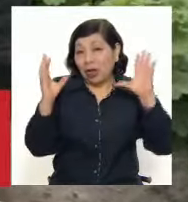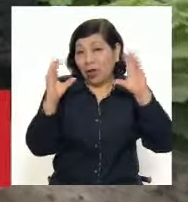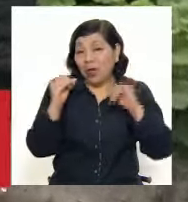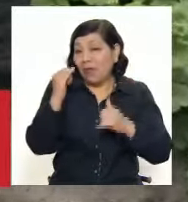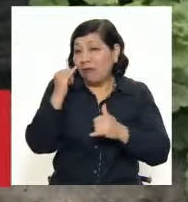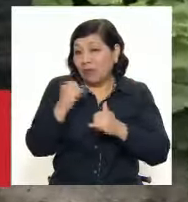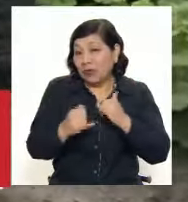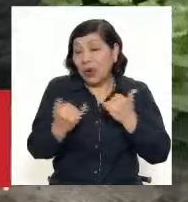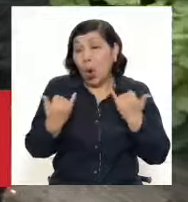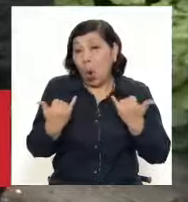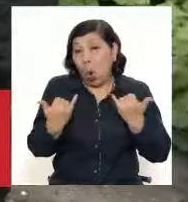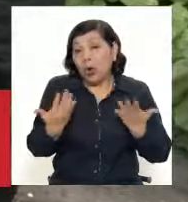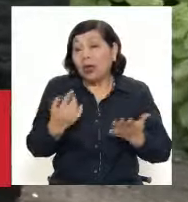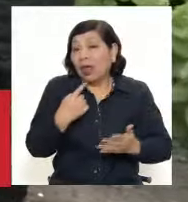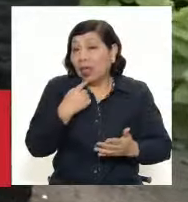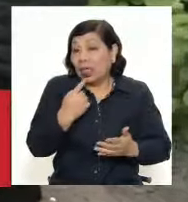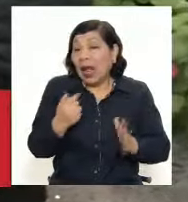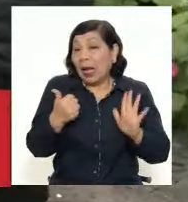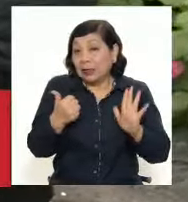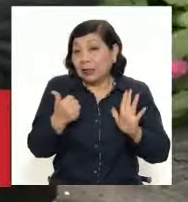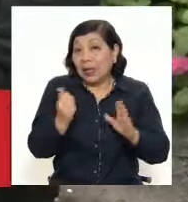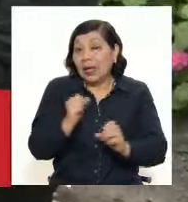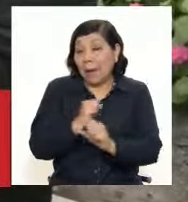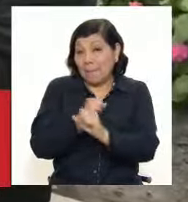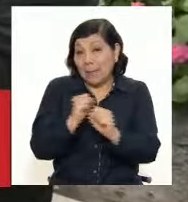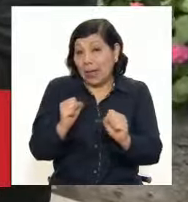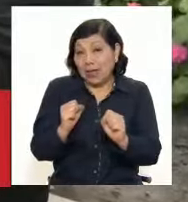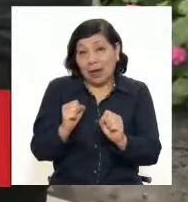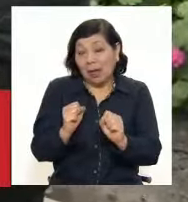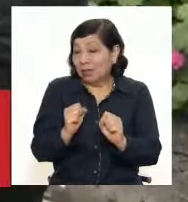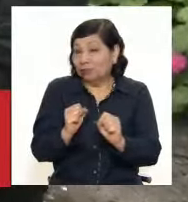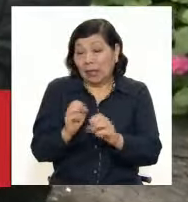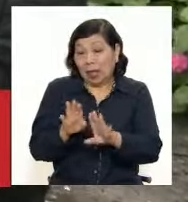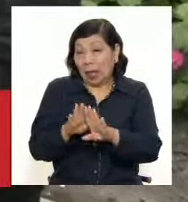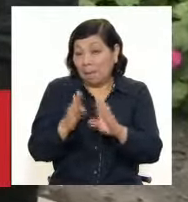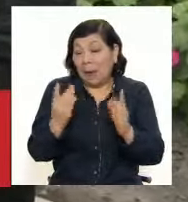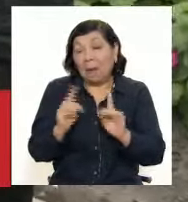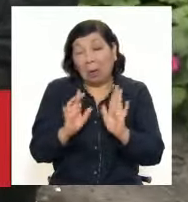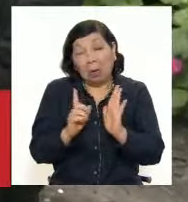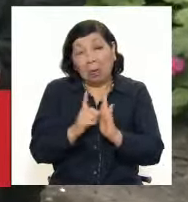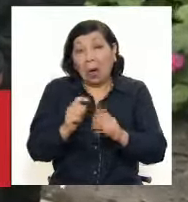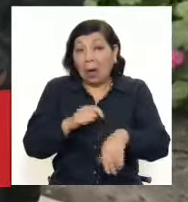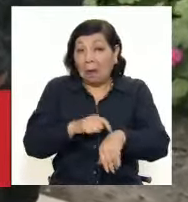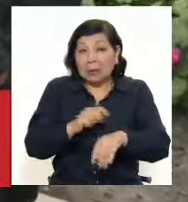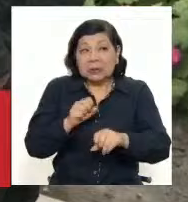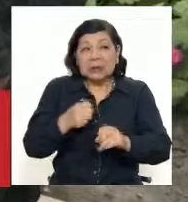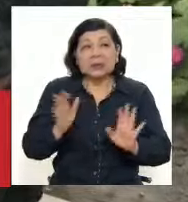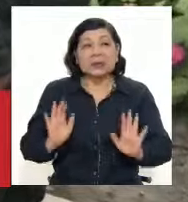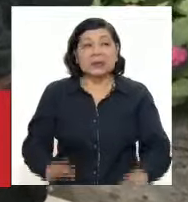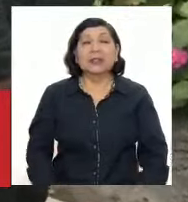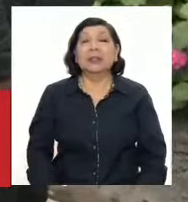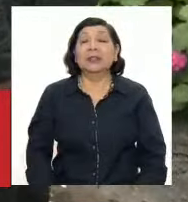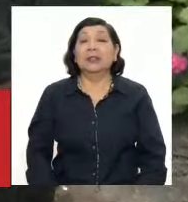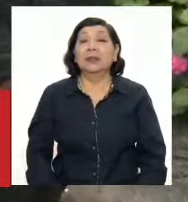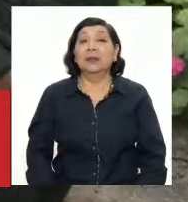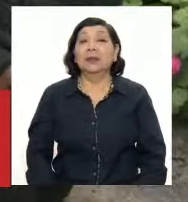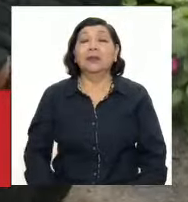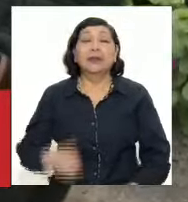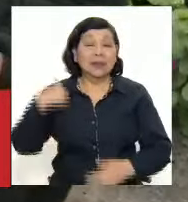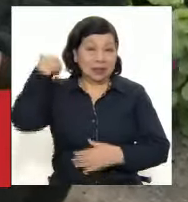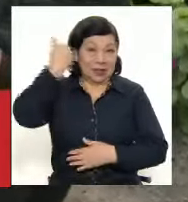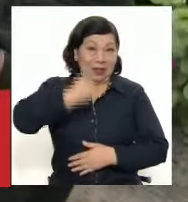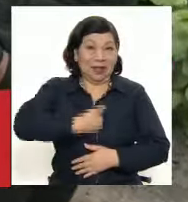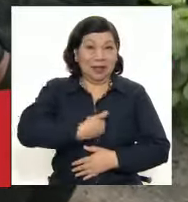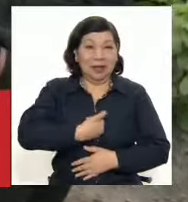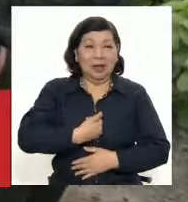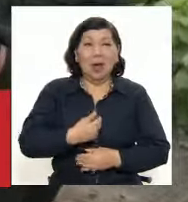Y hoy incluso se señalaba que a las 6 de la mañana, todavía no se ha abierto, pero en unos minutos esperemos que sí. Las bufandas,